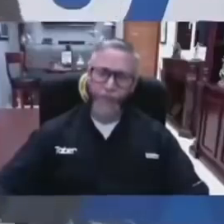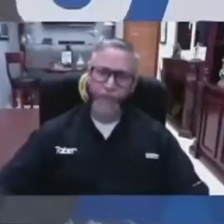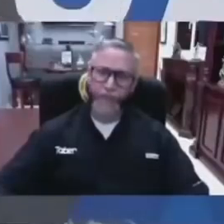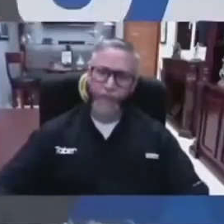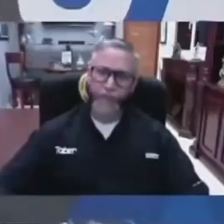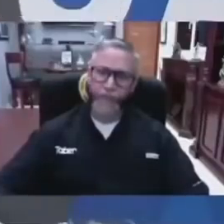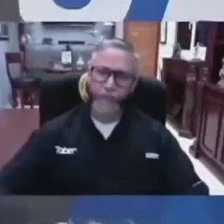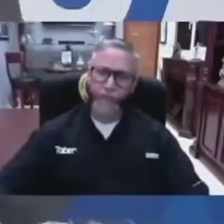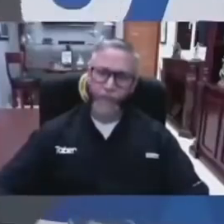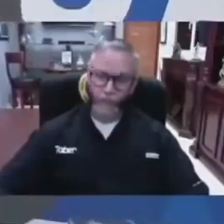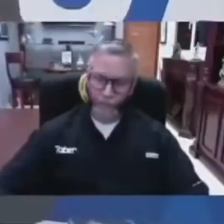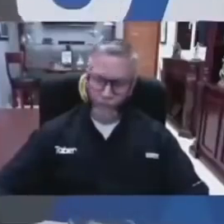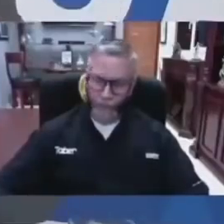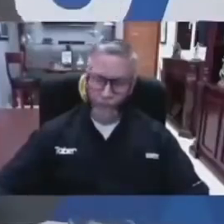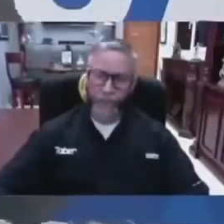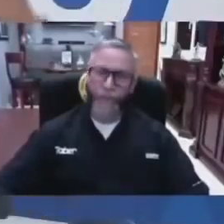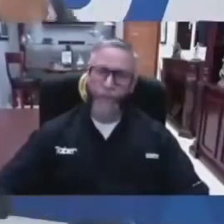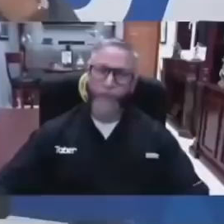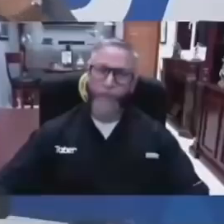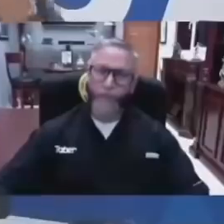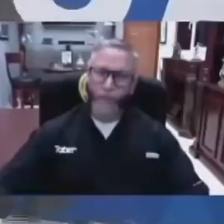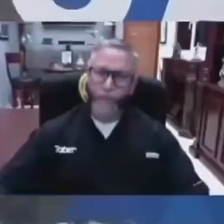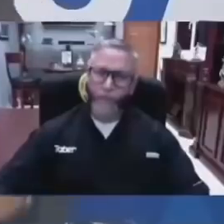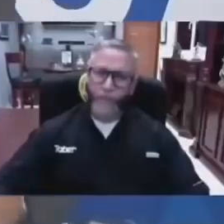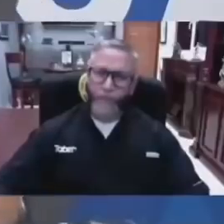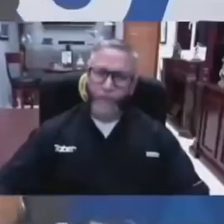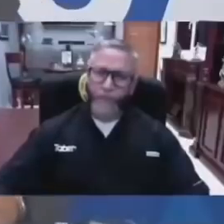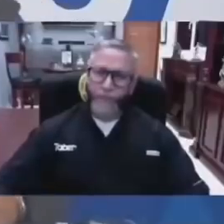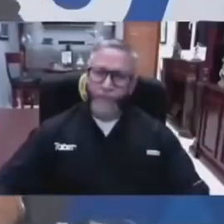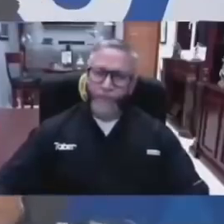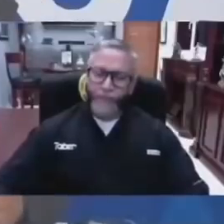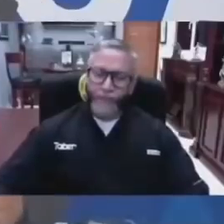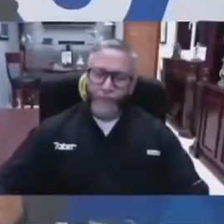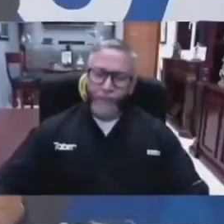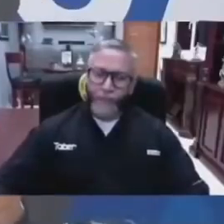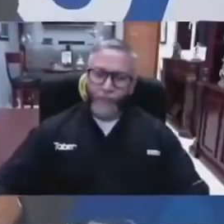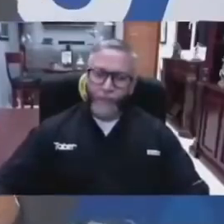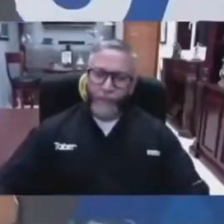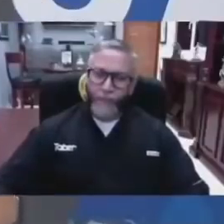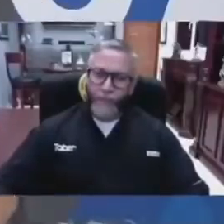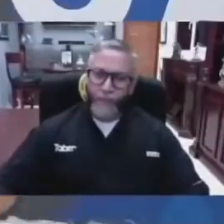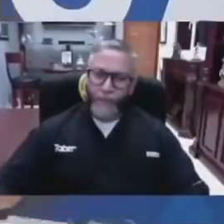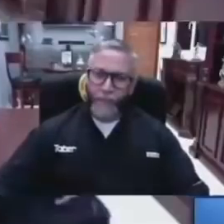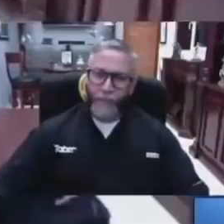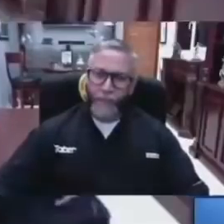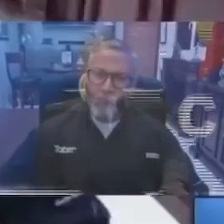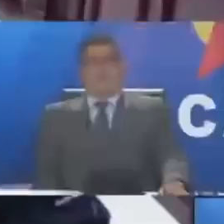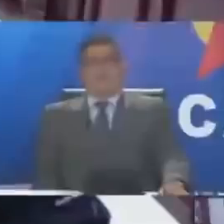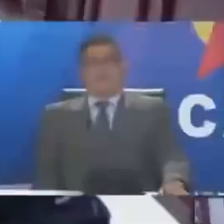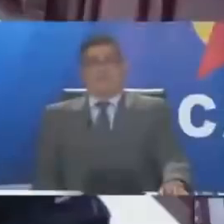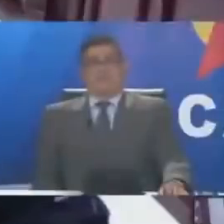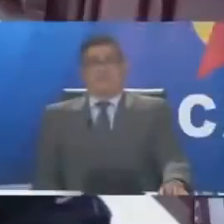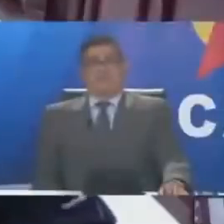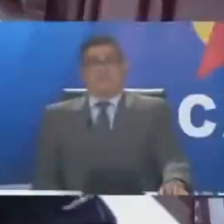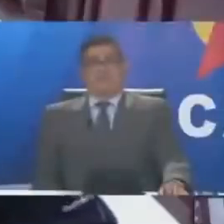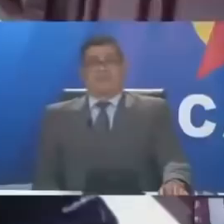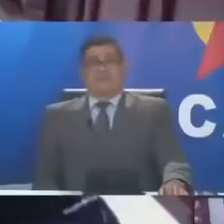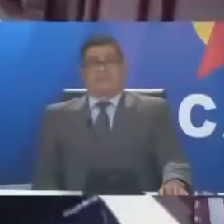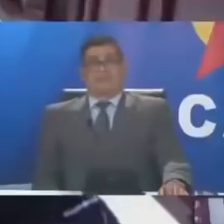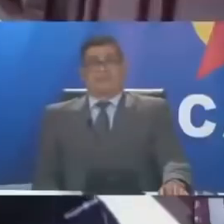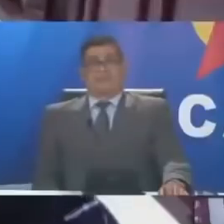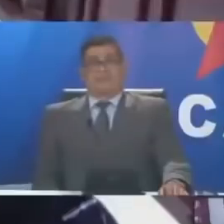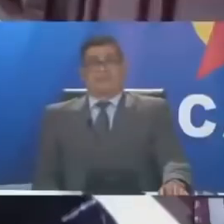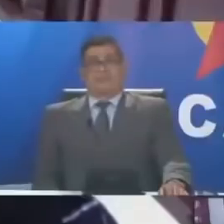nunca fue en obra pastor se puede perdonar a un ladrón políticamente bueno la